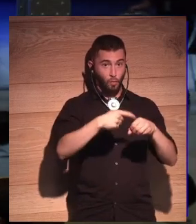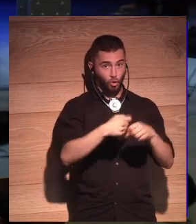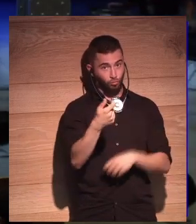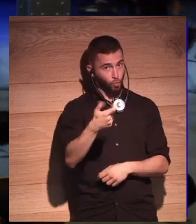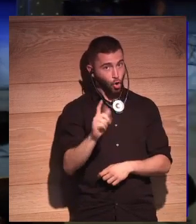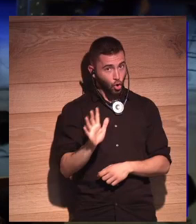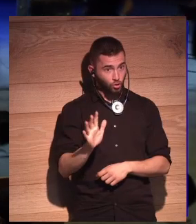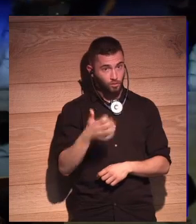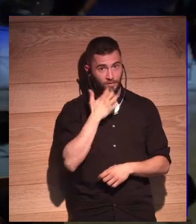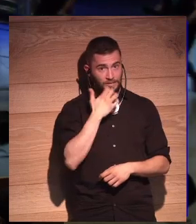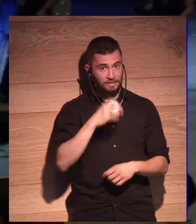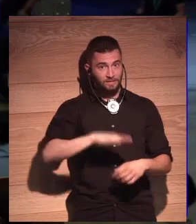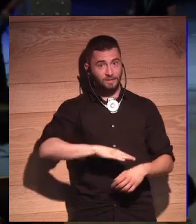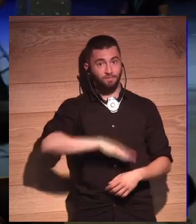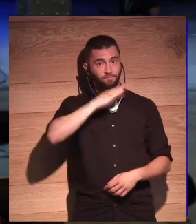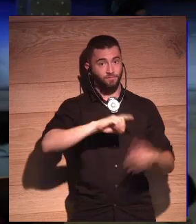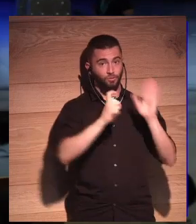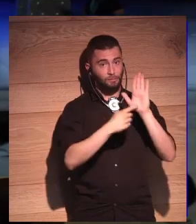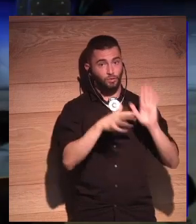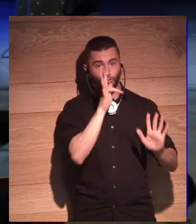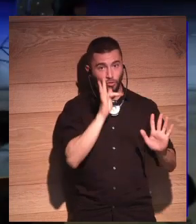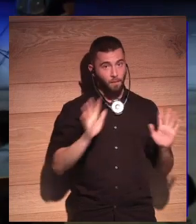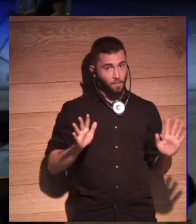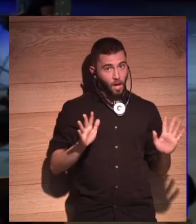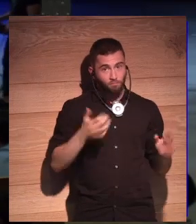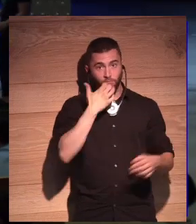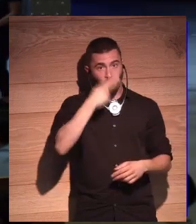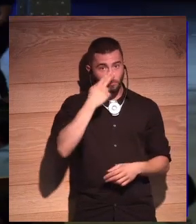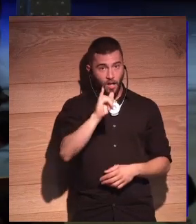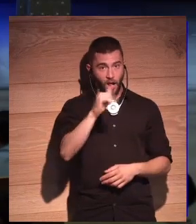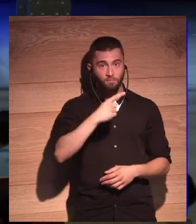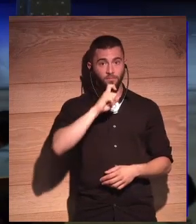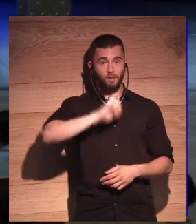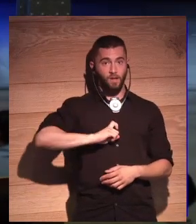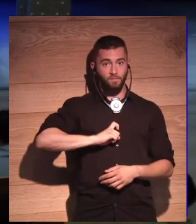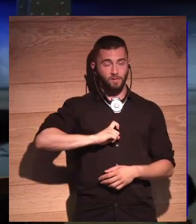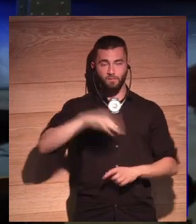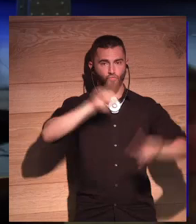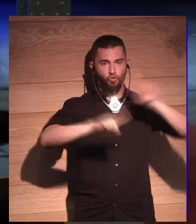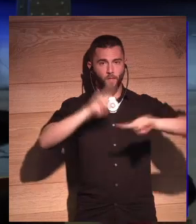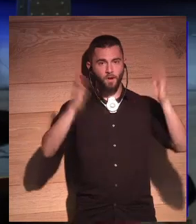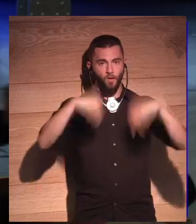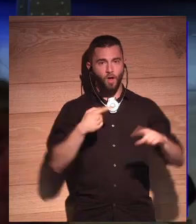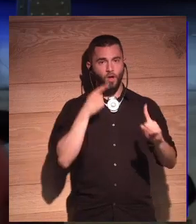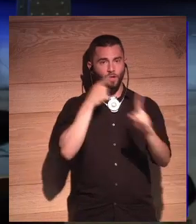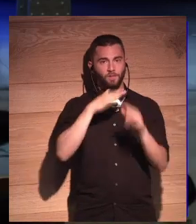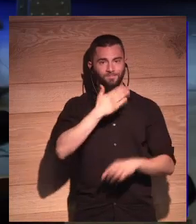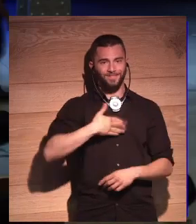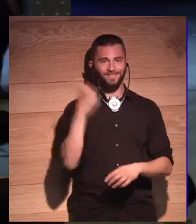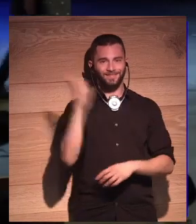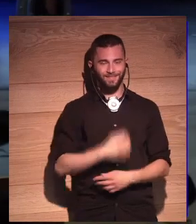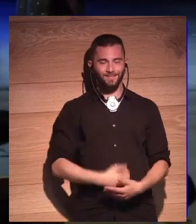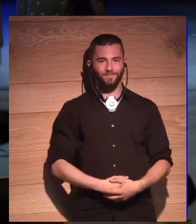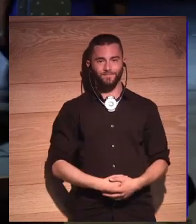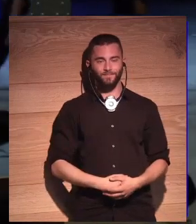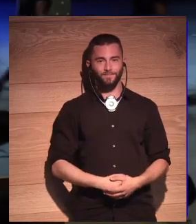si no están agotadas ya, pero bueno, quien esté interesado que nos lo diga y no habrá problema para que asista. Mira, ya